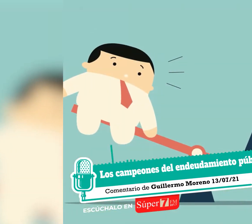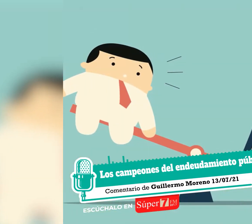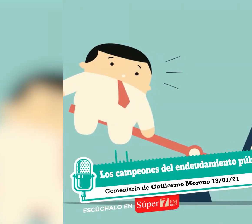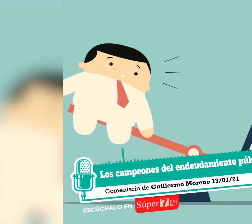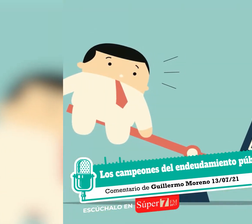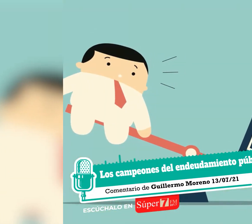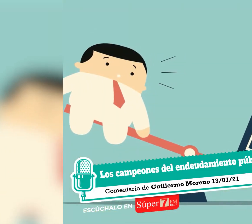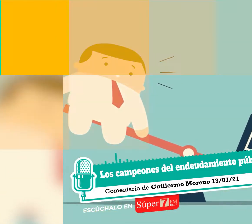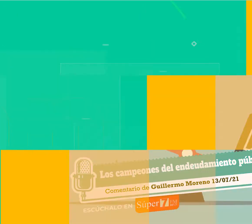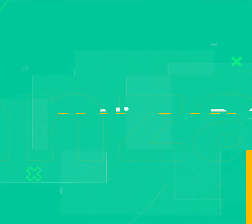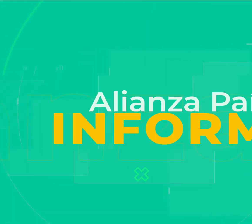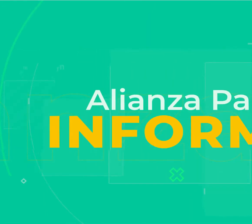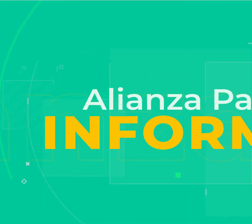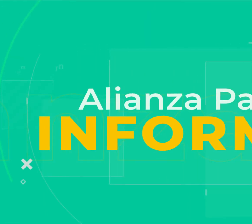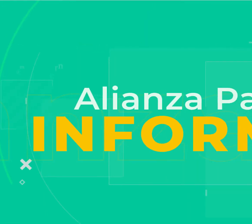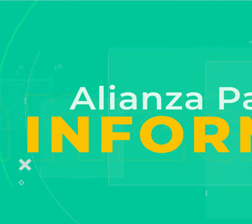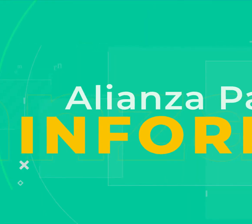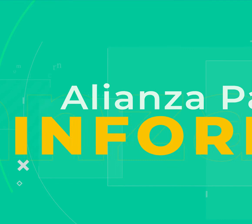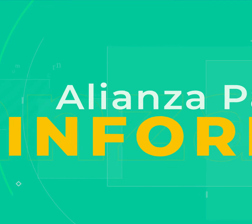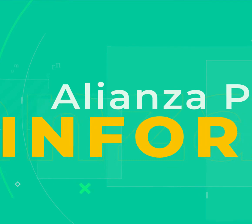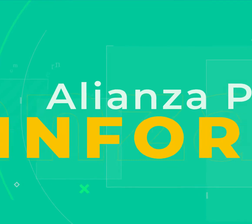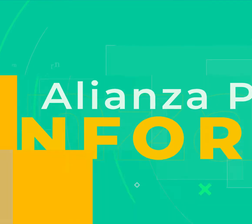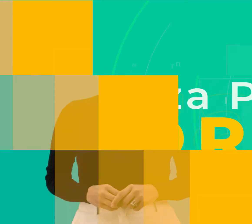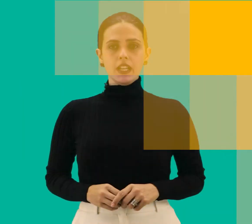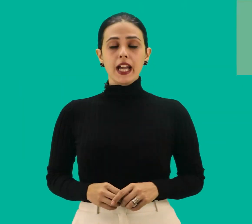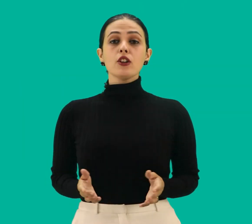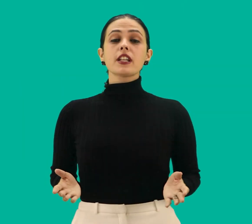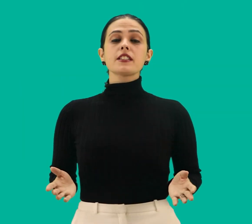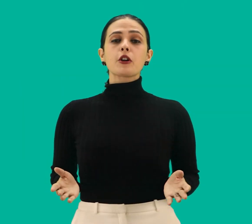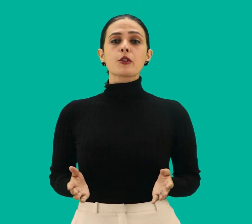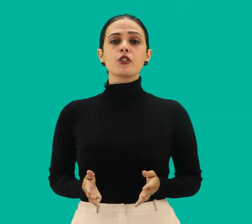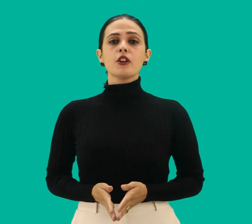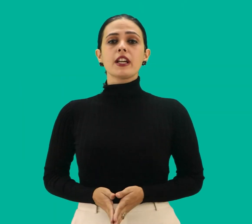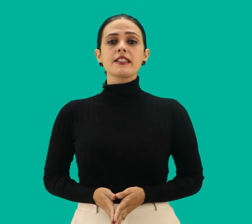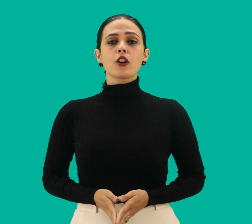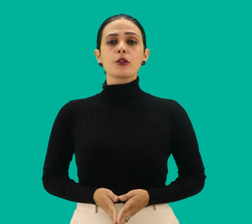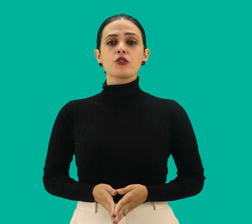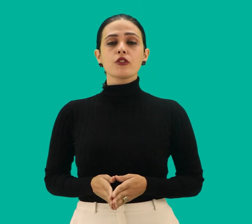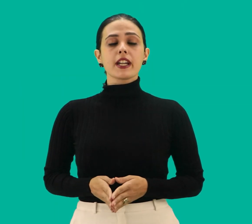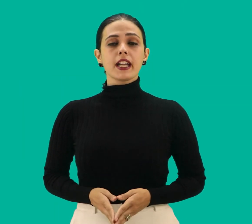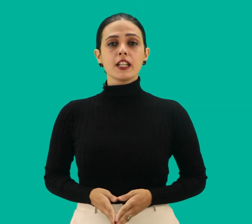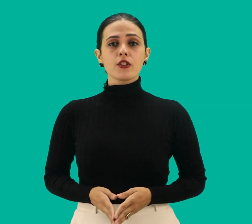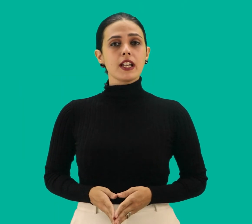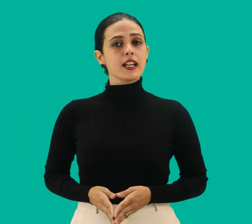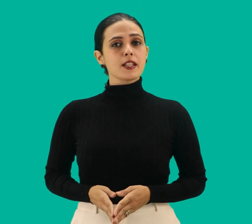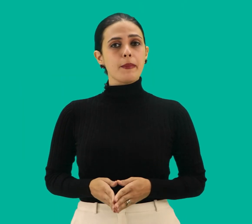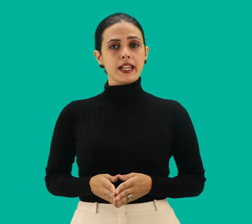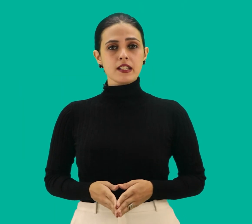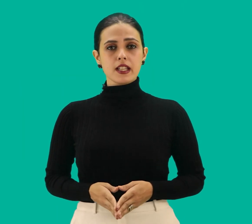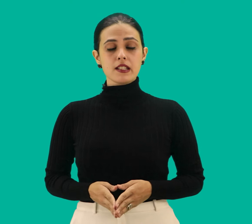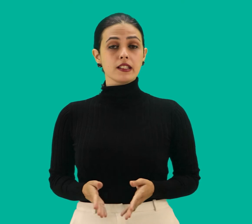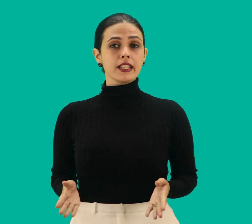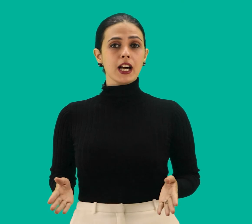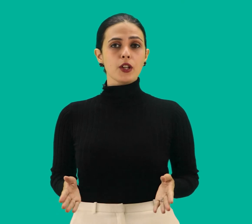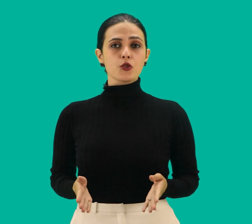y privilegios inaceptables. En otras informaciones, la Comisión de Género de Alianza